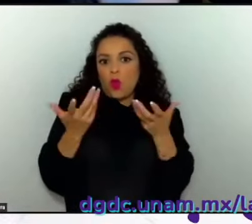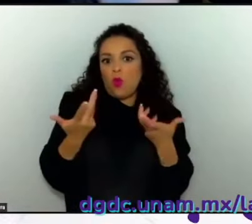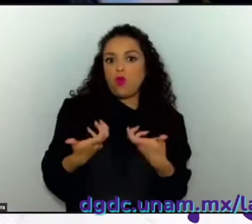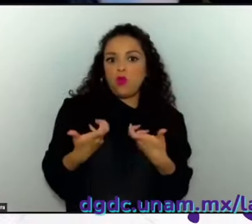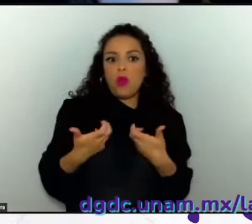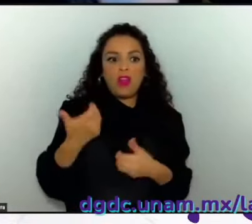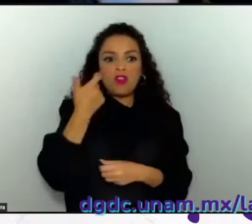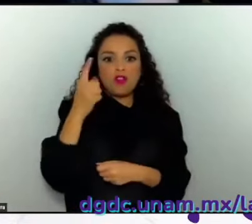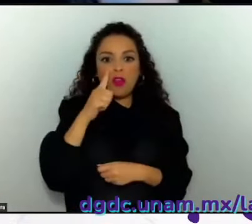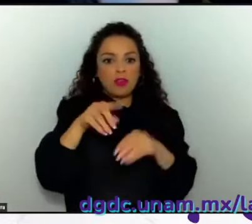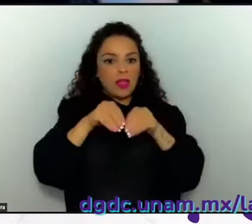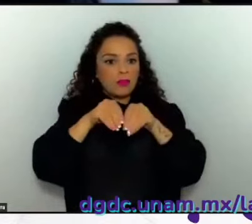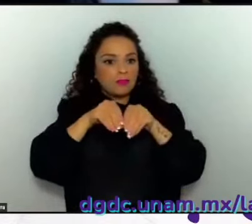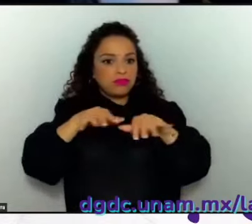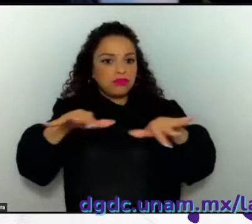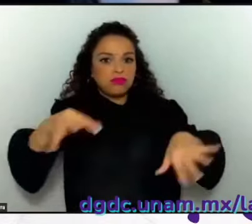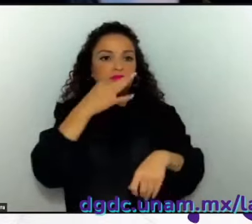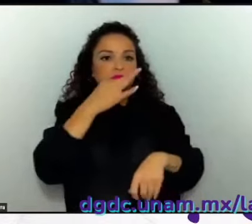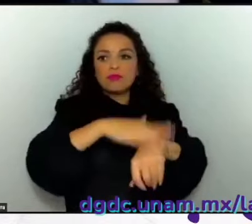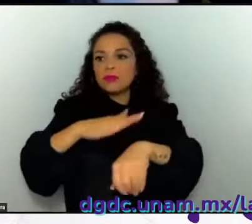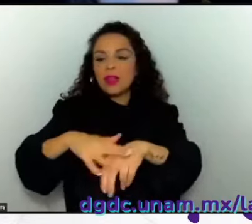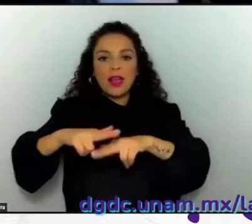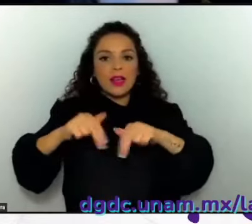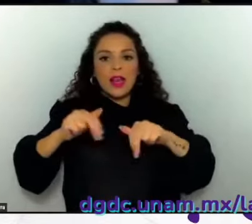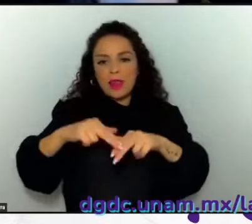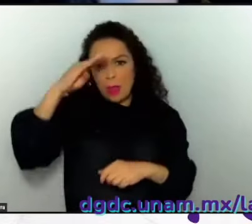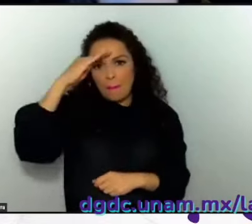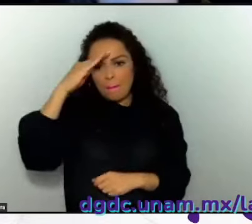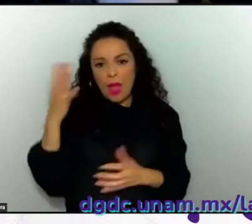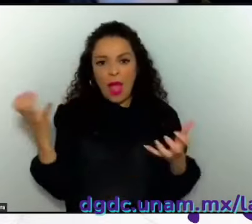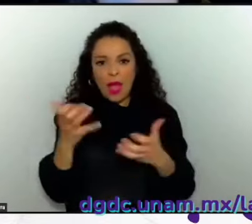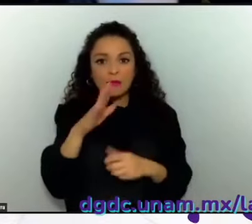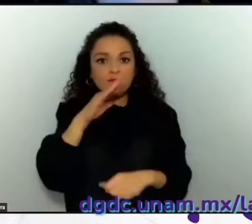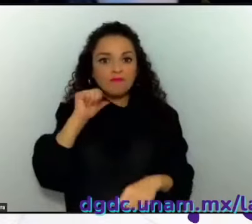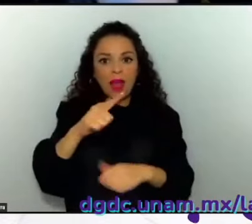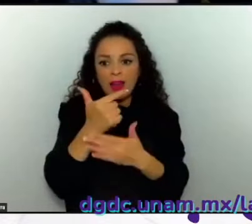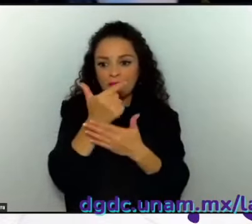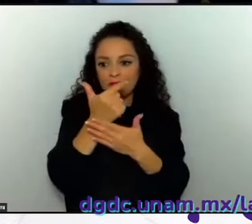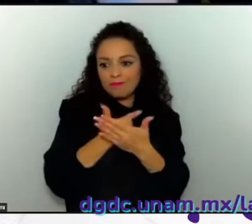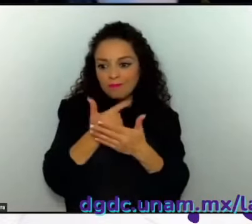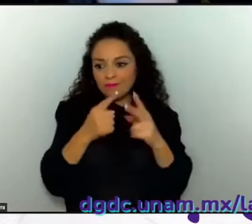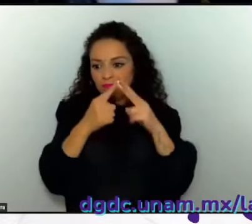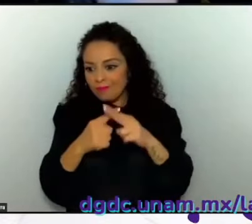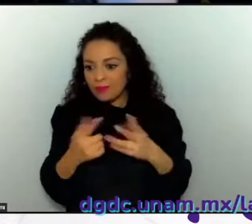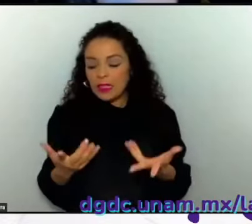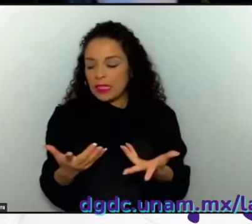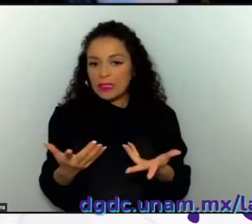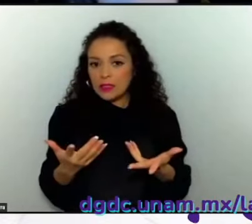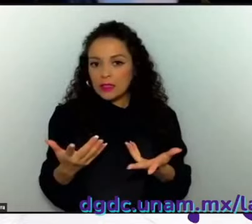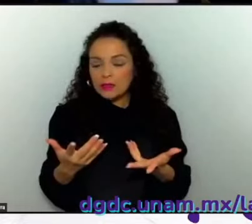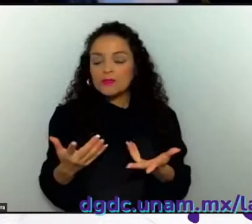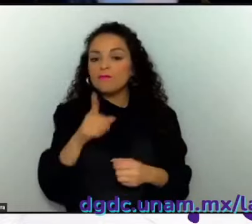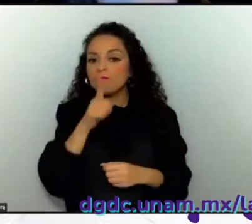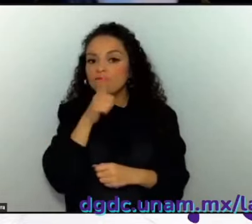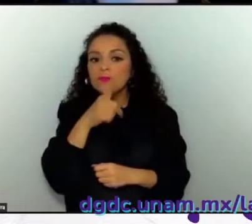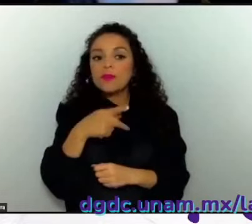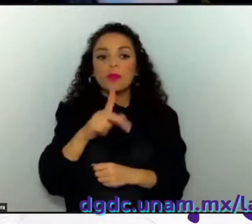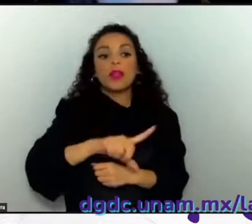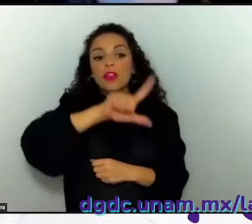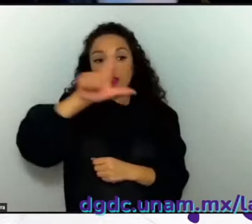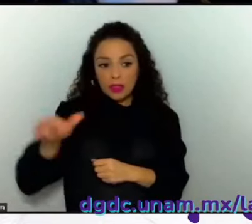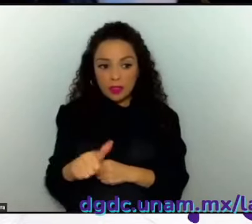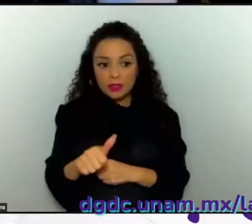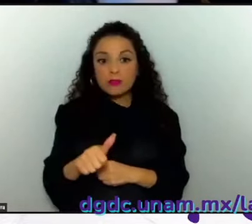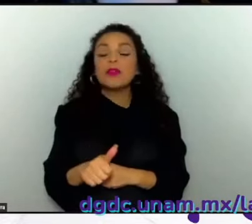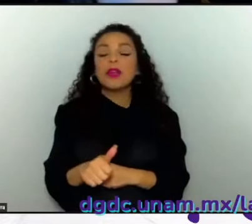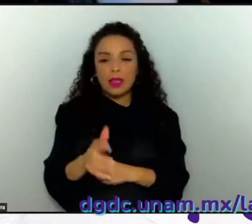habían medido las cosas mal. Y lo volvieron a hacer y no, les volvió a dar lo mismo. Y dijeron, pues sí, el universo expande cada vez más rápido. De hecho, les dieron el premio